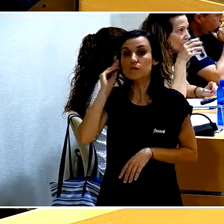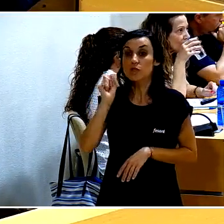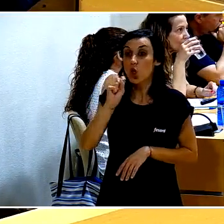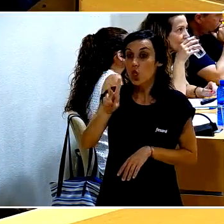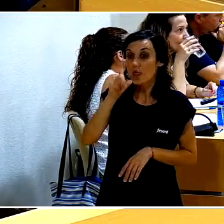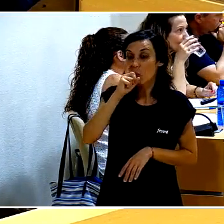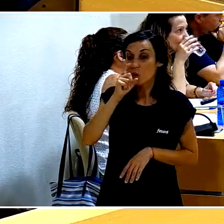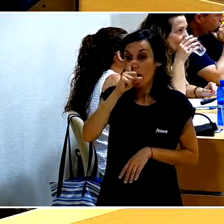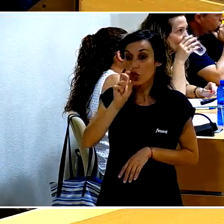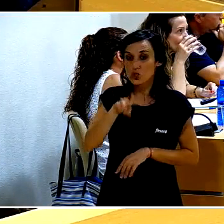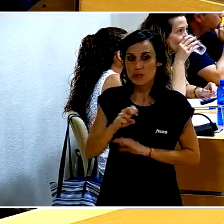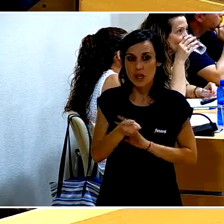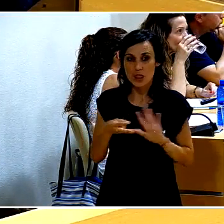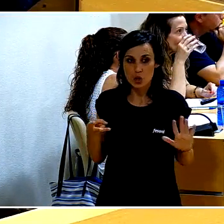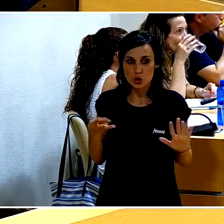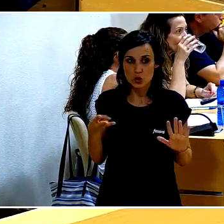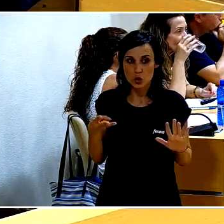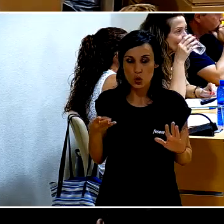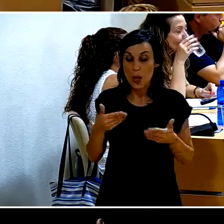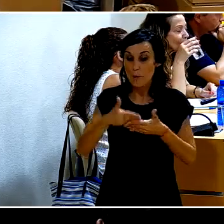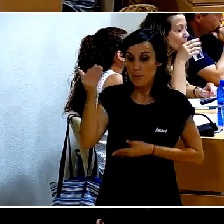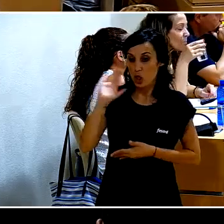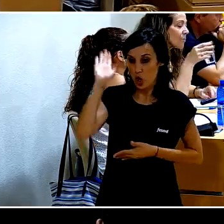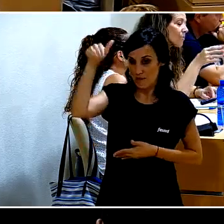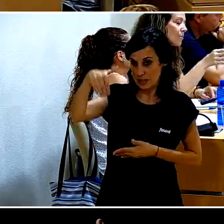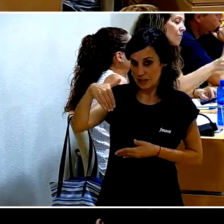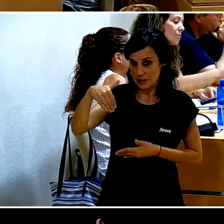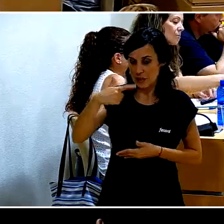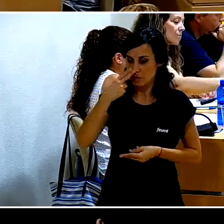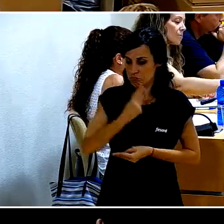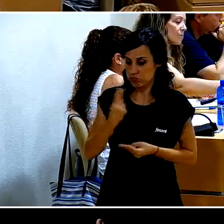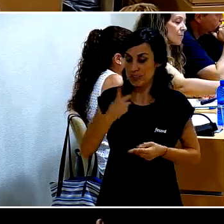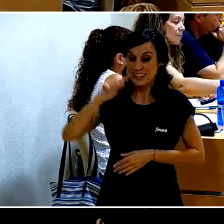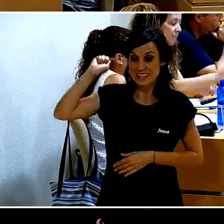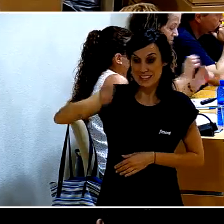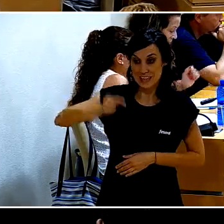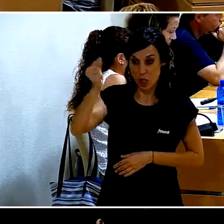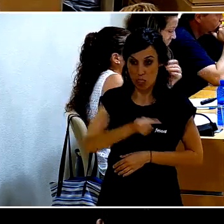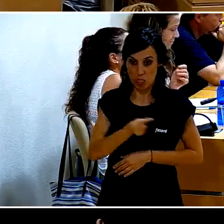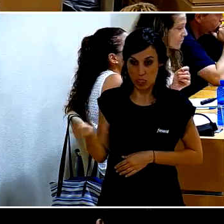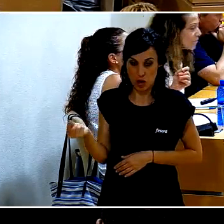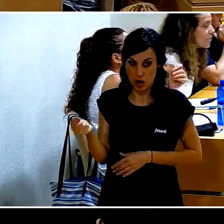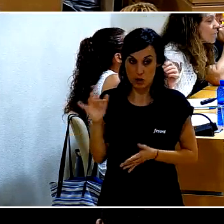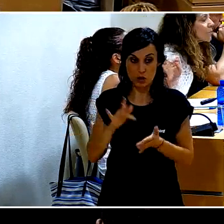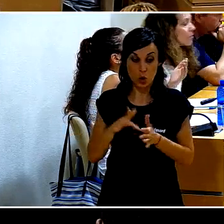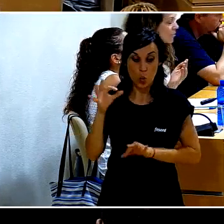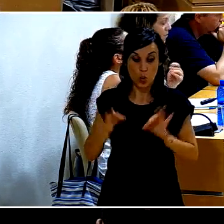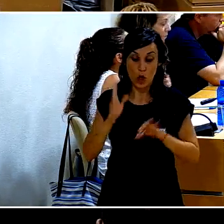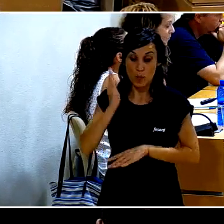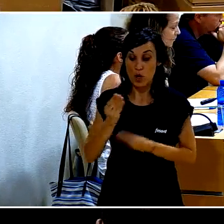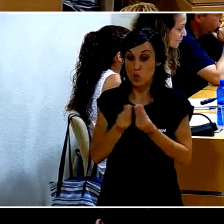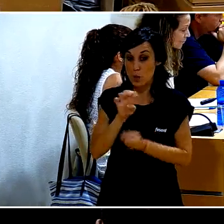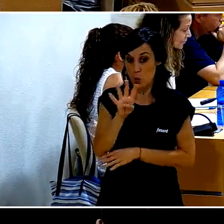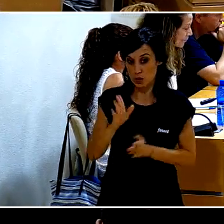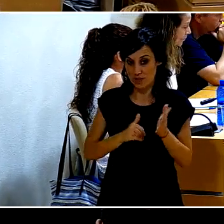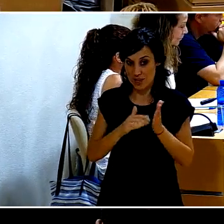junio del año 2018, el periódico Levante publicó una sentencia dictada por el Juzgado Penal número 4 de